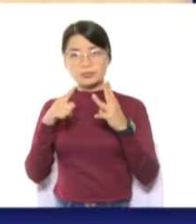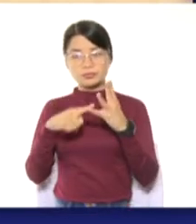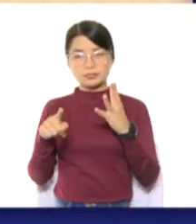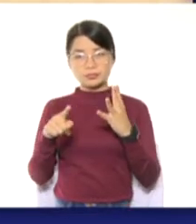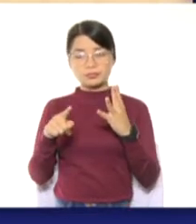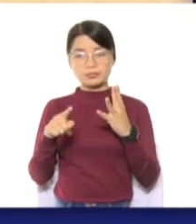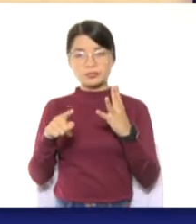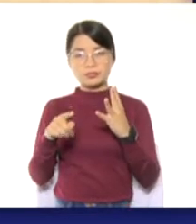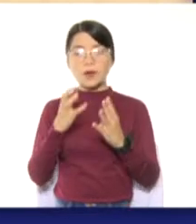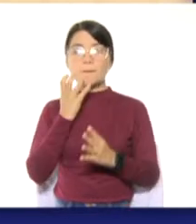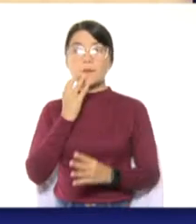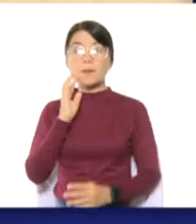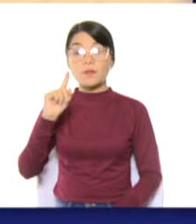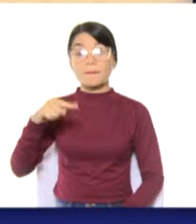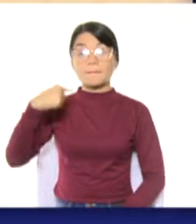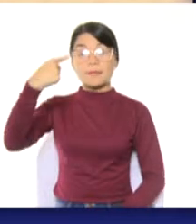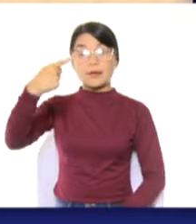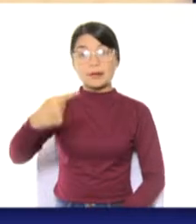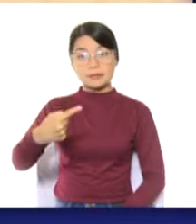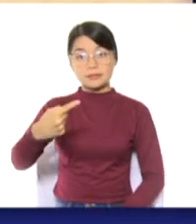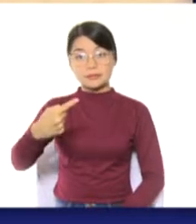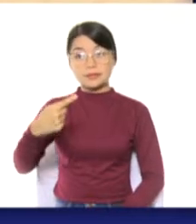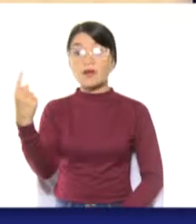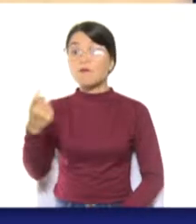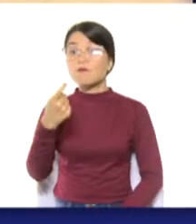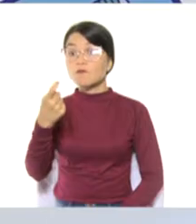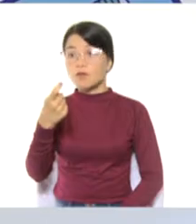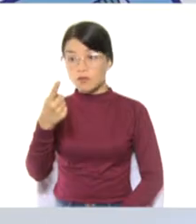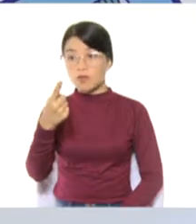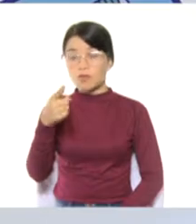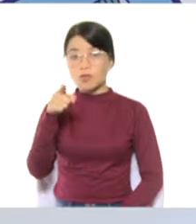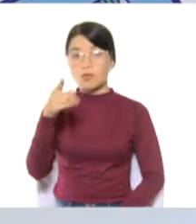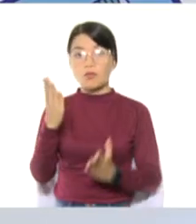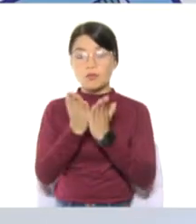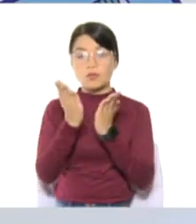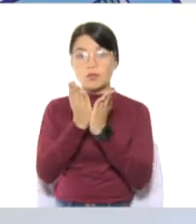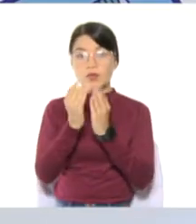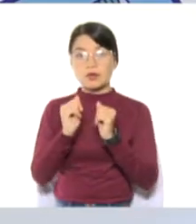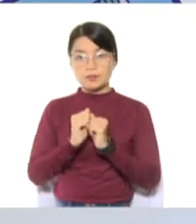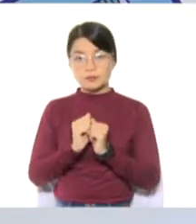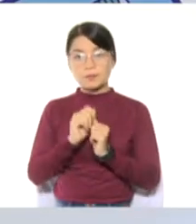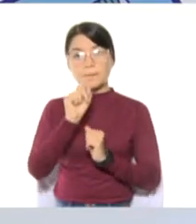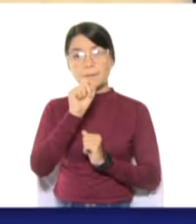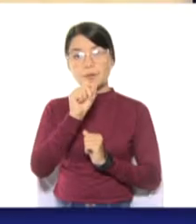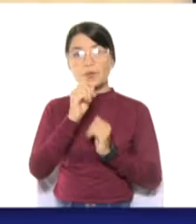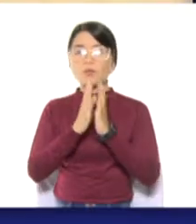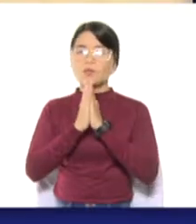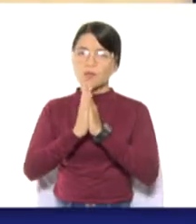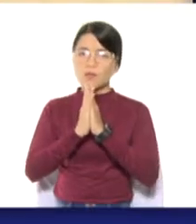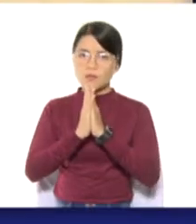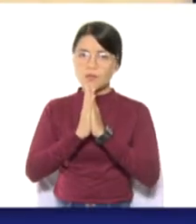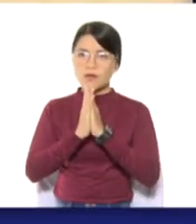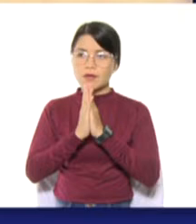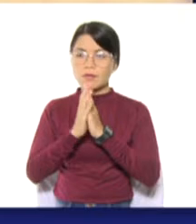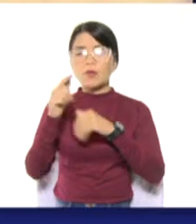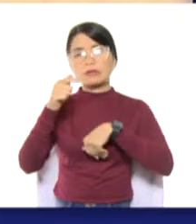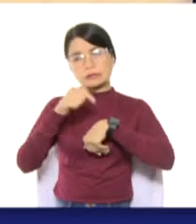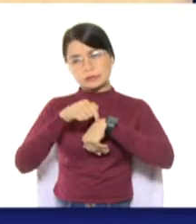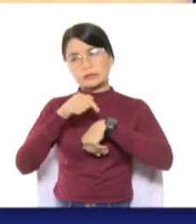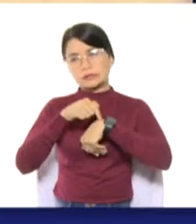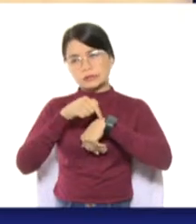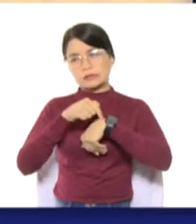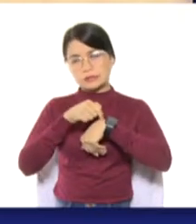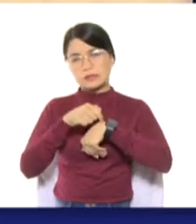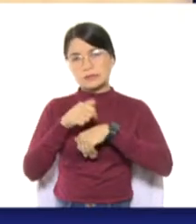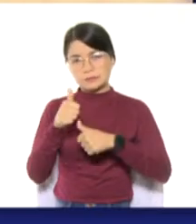pudiéramos decir, mañana paso por ti al colegio. Por favor, trata de llegar temprano. Las actividades para